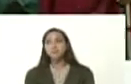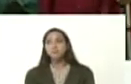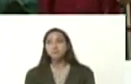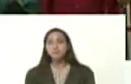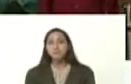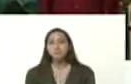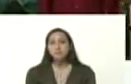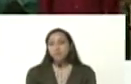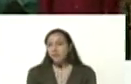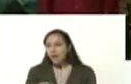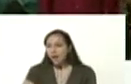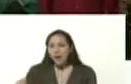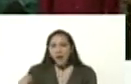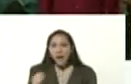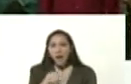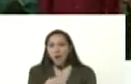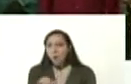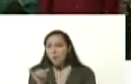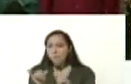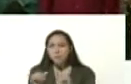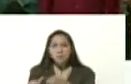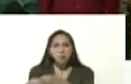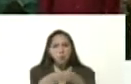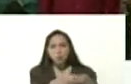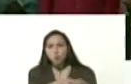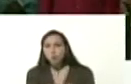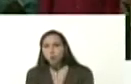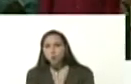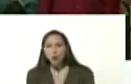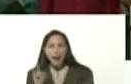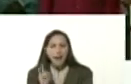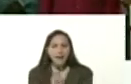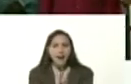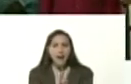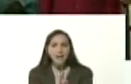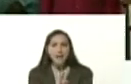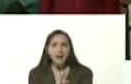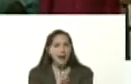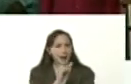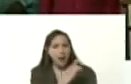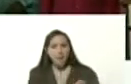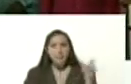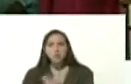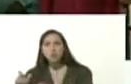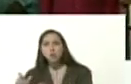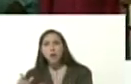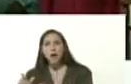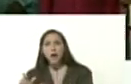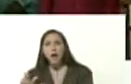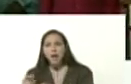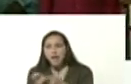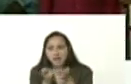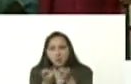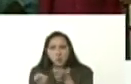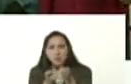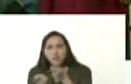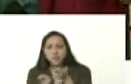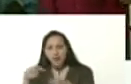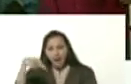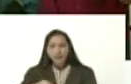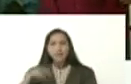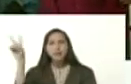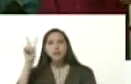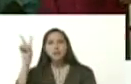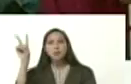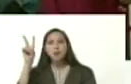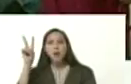Son ellos los que engañan a su gente. Son ellos los que han sometido a Venezuela a políticas de aislamiento,